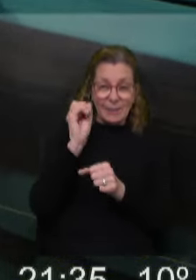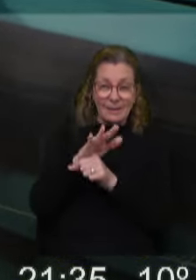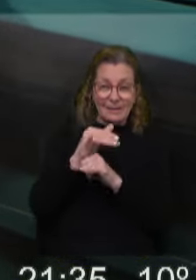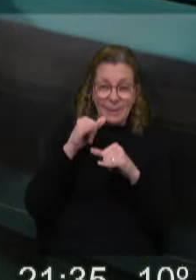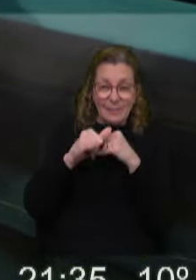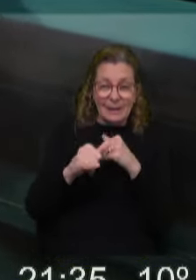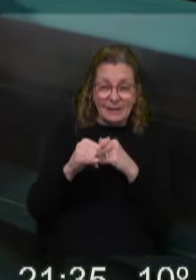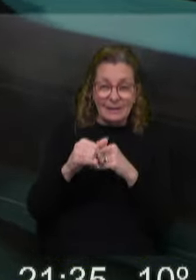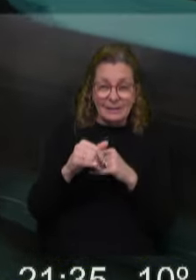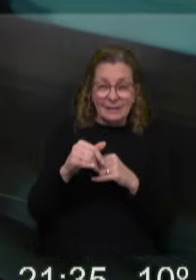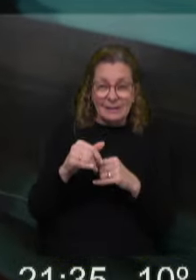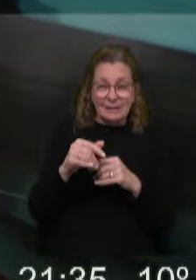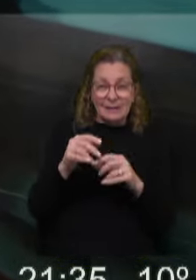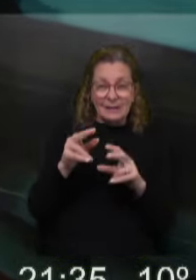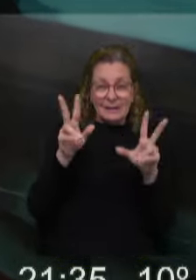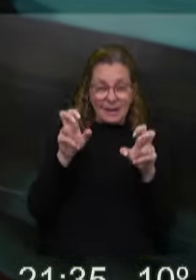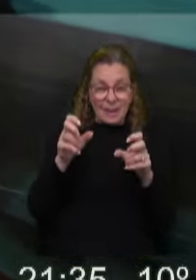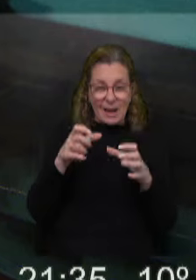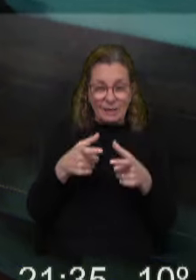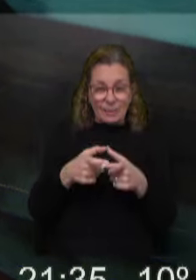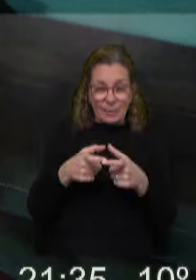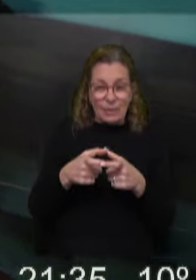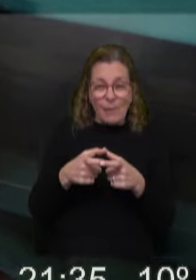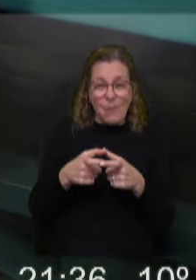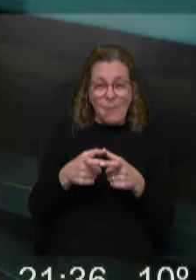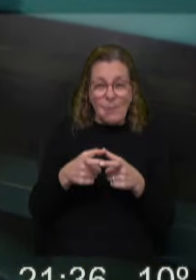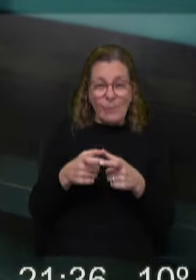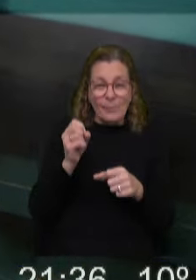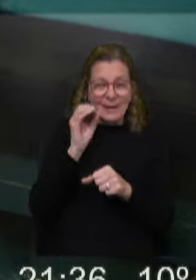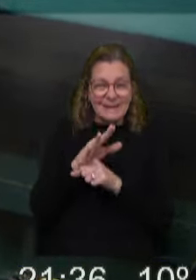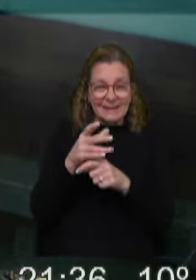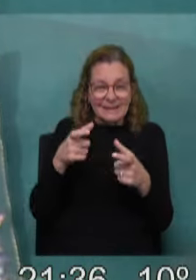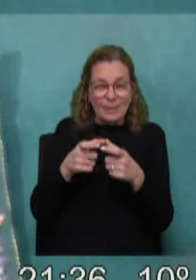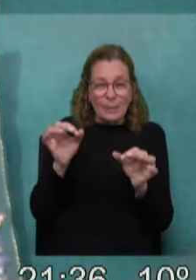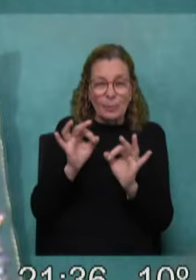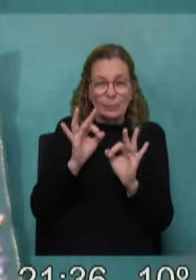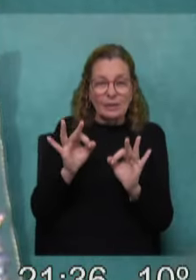tema, Cerebro, que ahora, ahora te cuento eso. Le mandé el tema